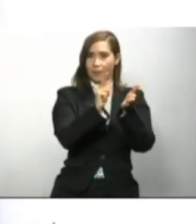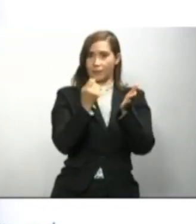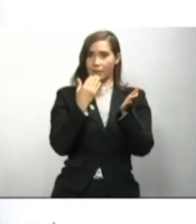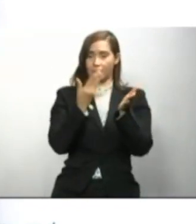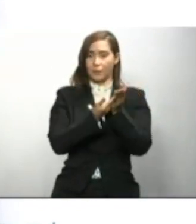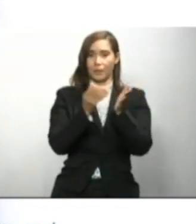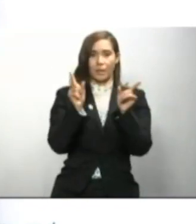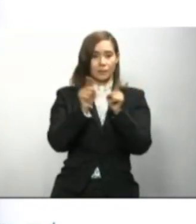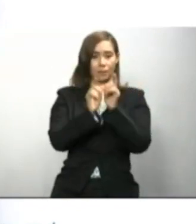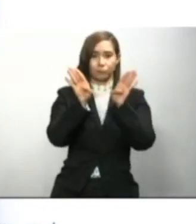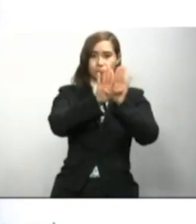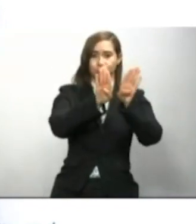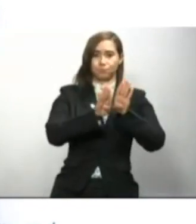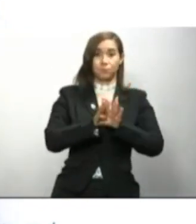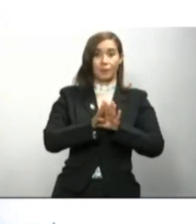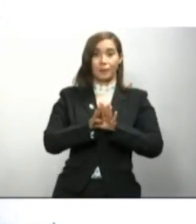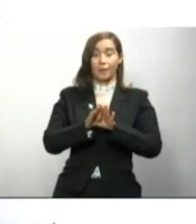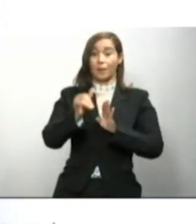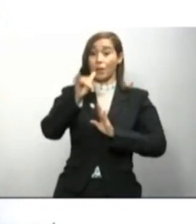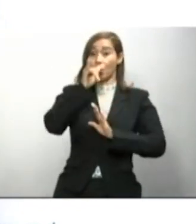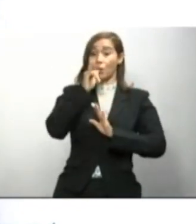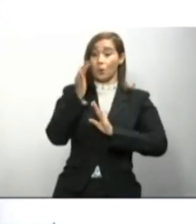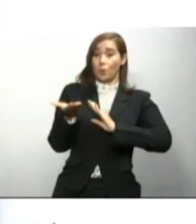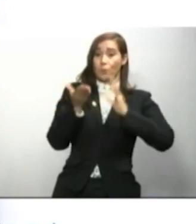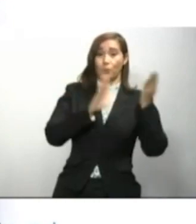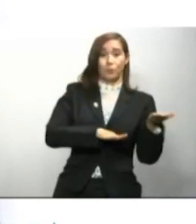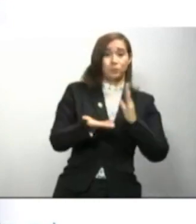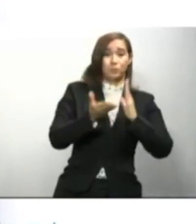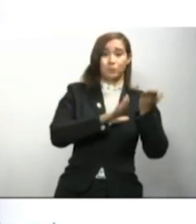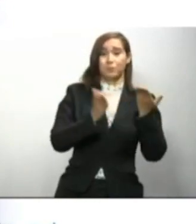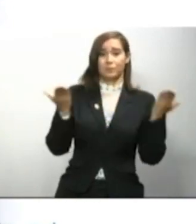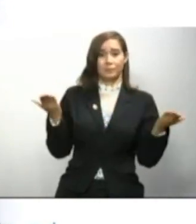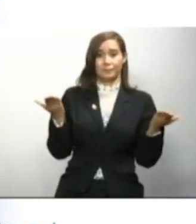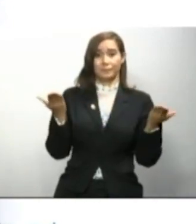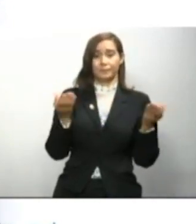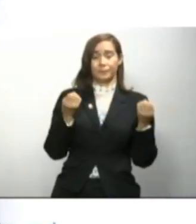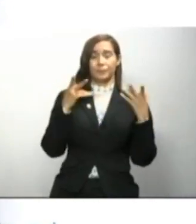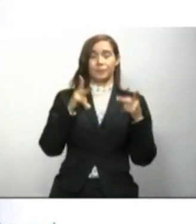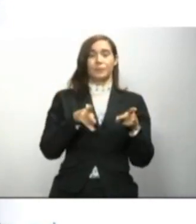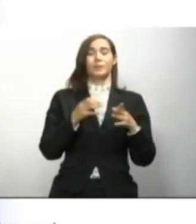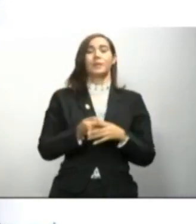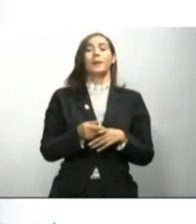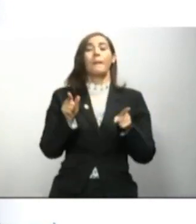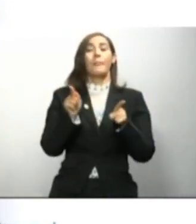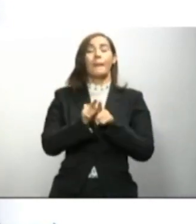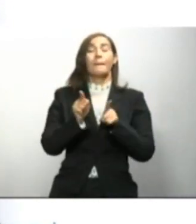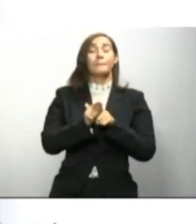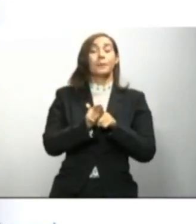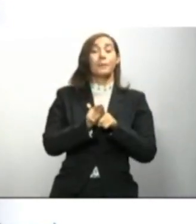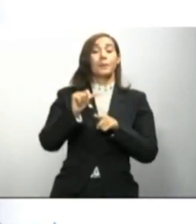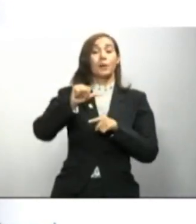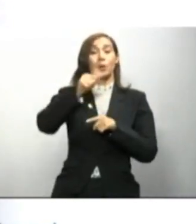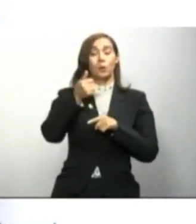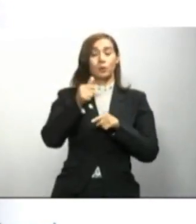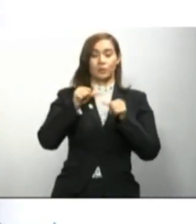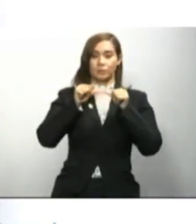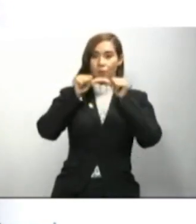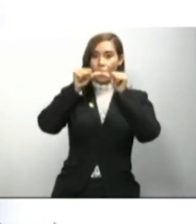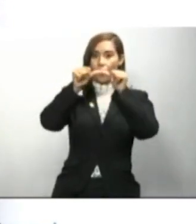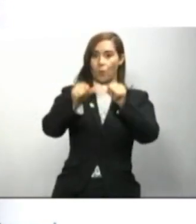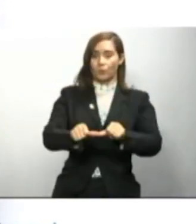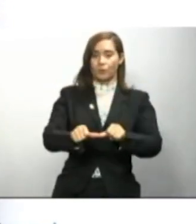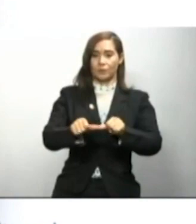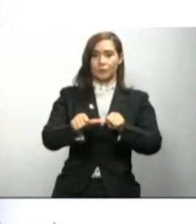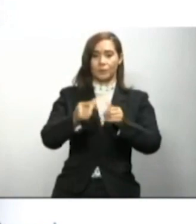por esta situación lo segundo es que se continúa la discusión del código